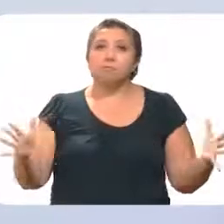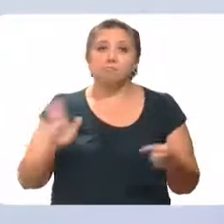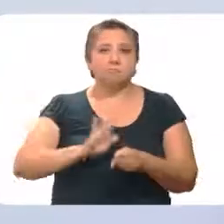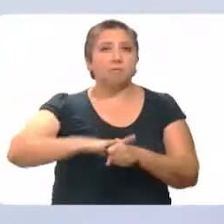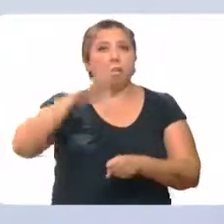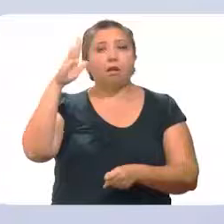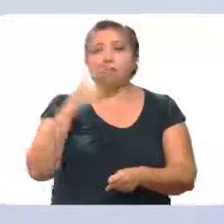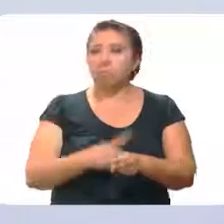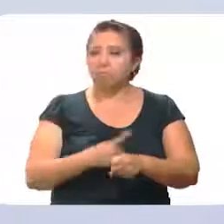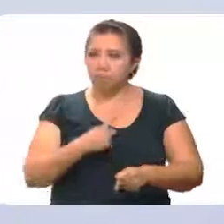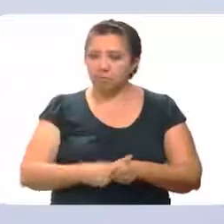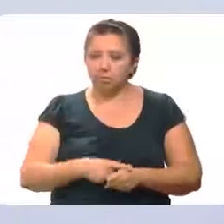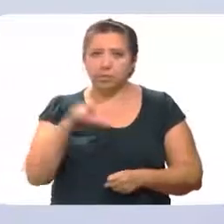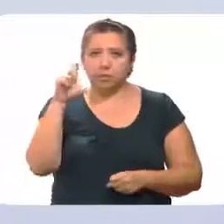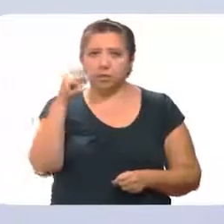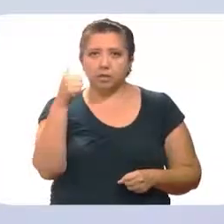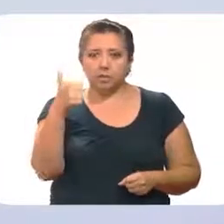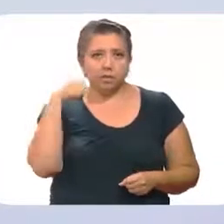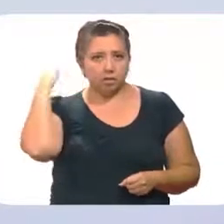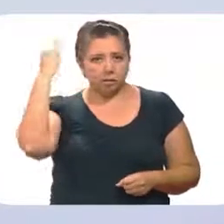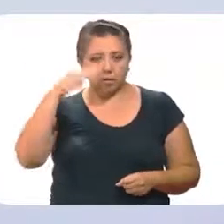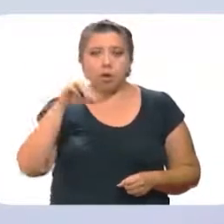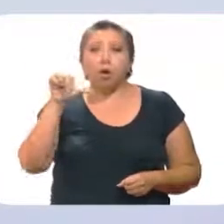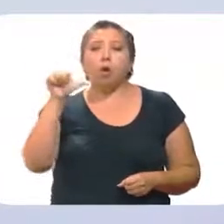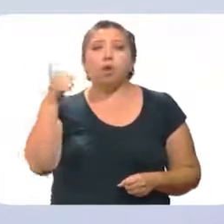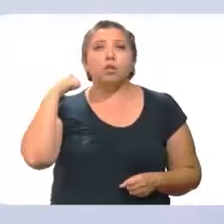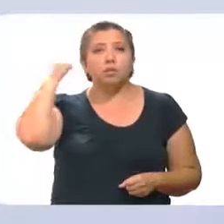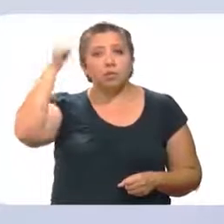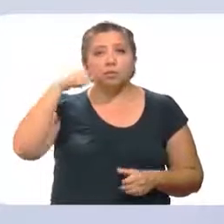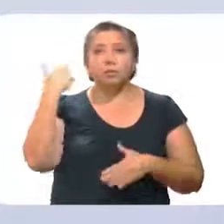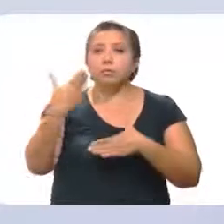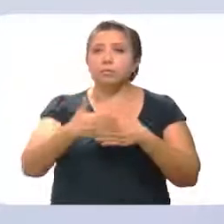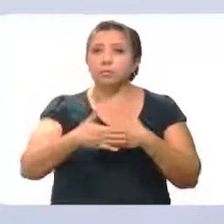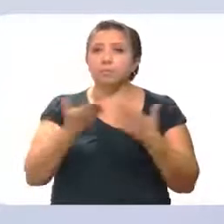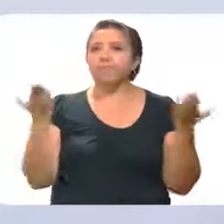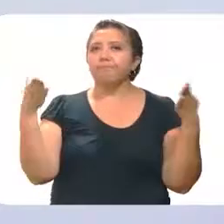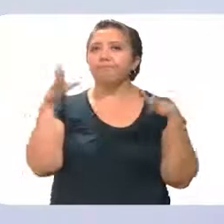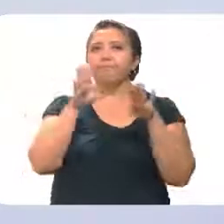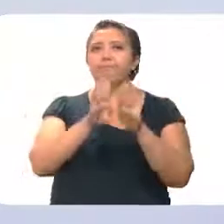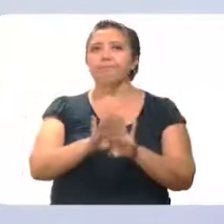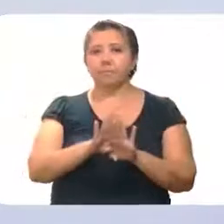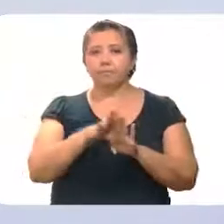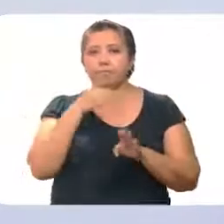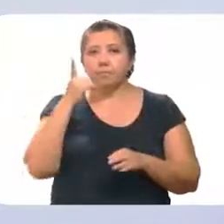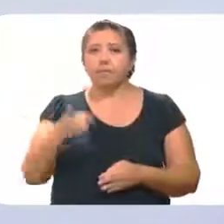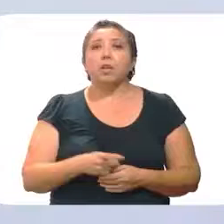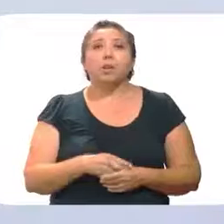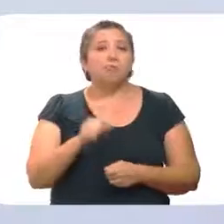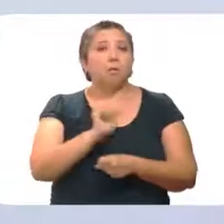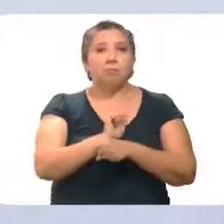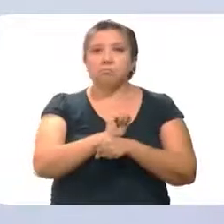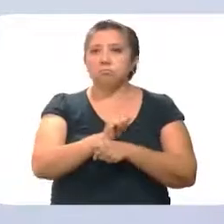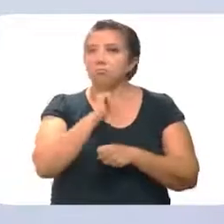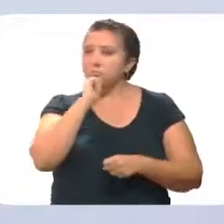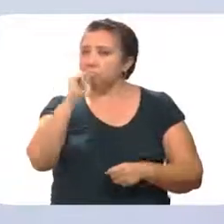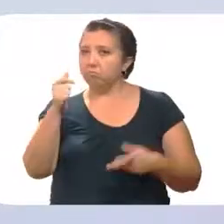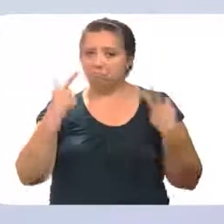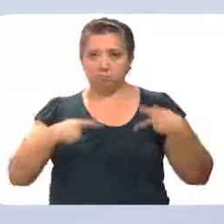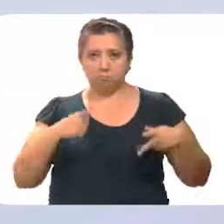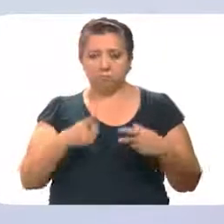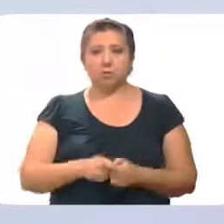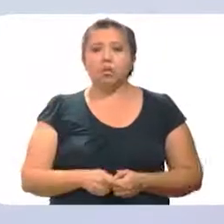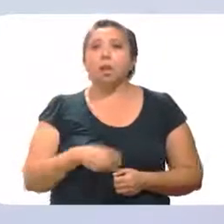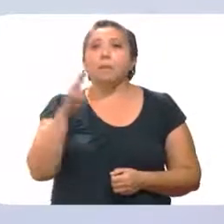número de contagios, del 26 de marzo al 11 de abril próximo permanecerá cerrados tanto al tránsito vehicular como peatonal